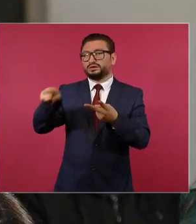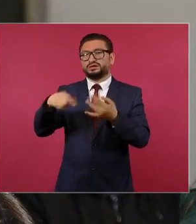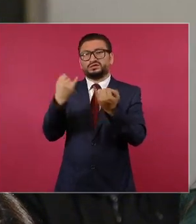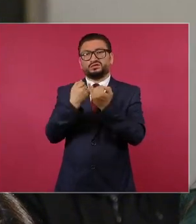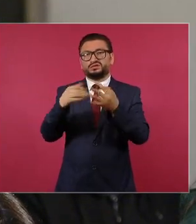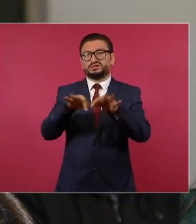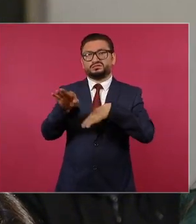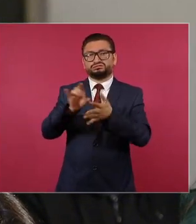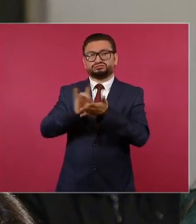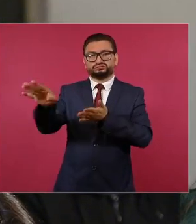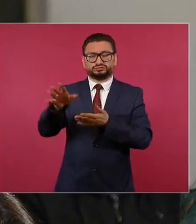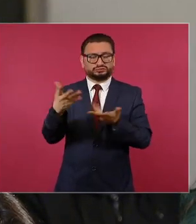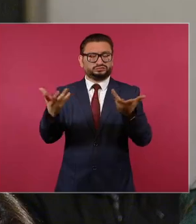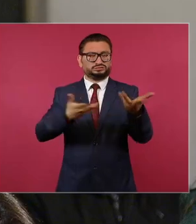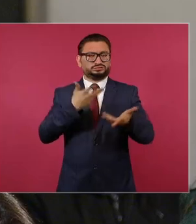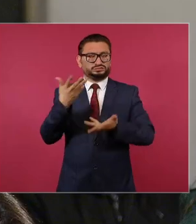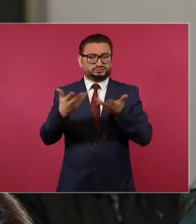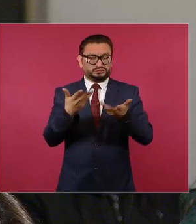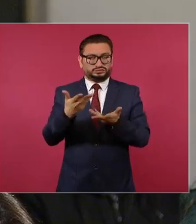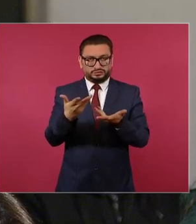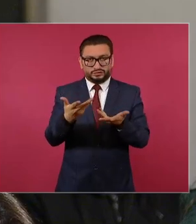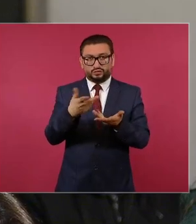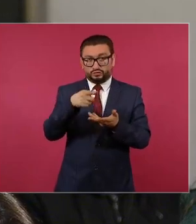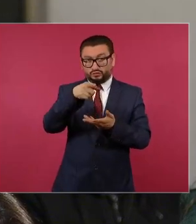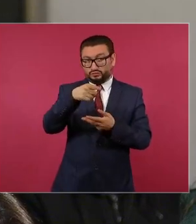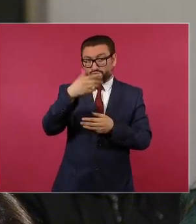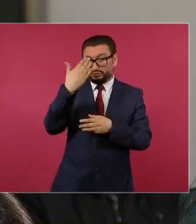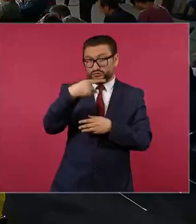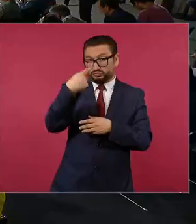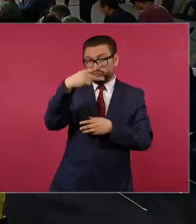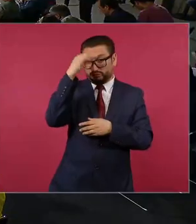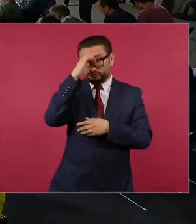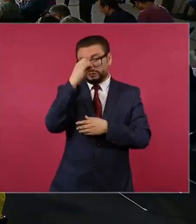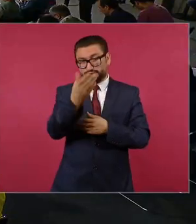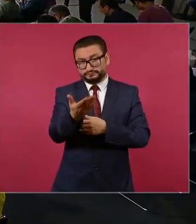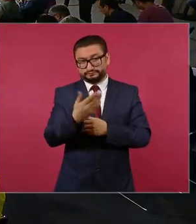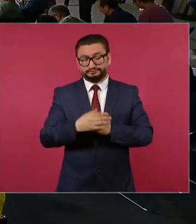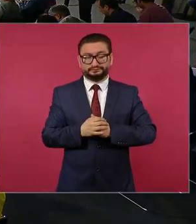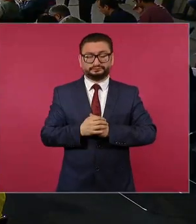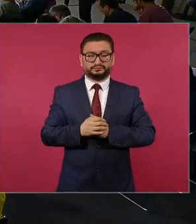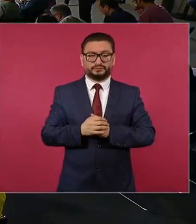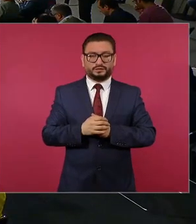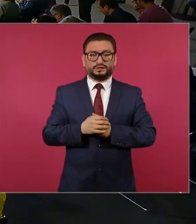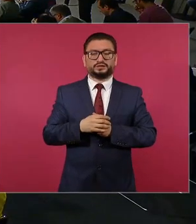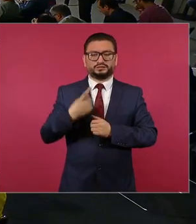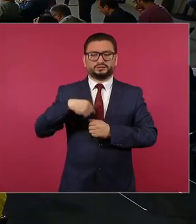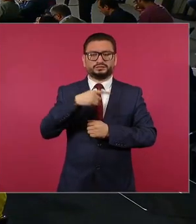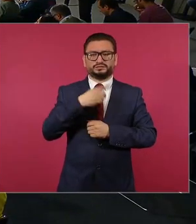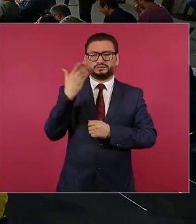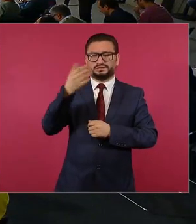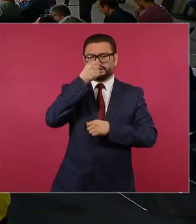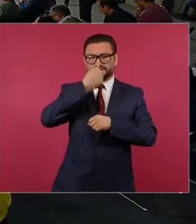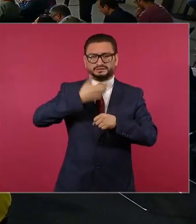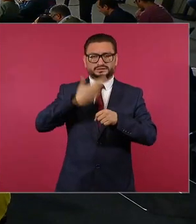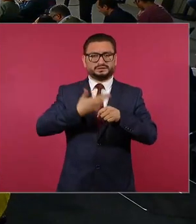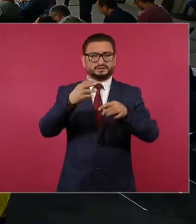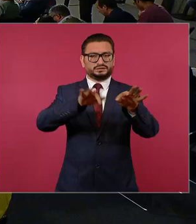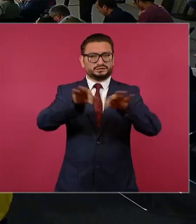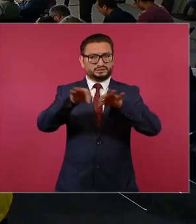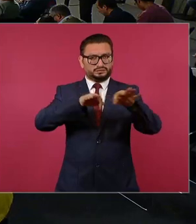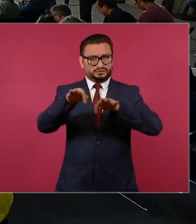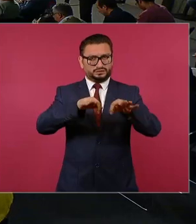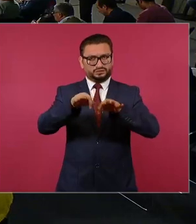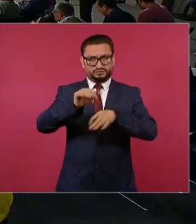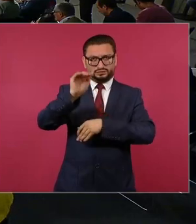trabajo. Señor presidente, quisiera yo escuchar de este tema su opinión. Bueno, vamos a pedirle al secretario del Trabajo